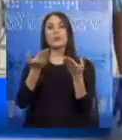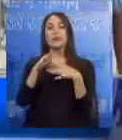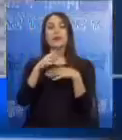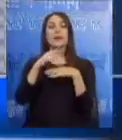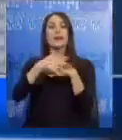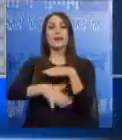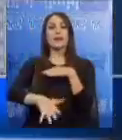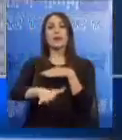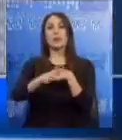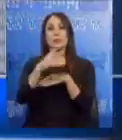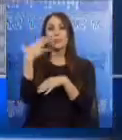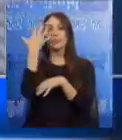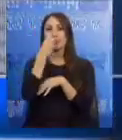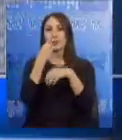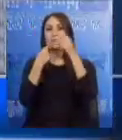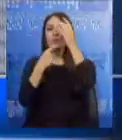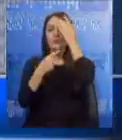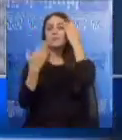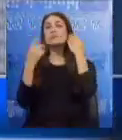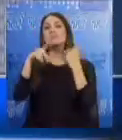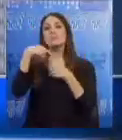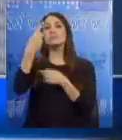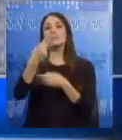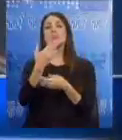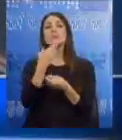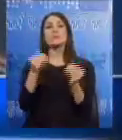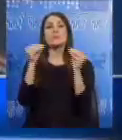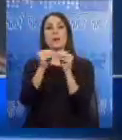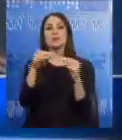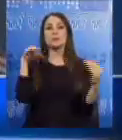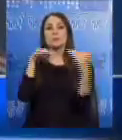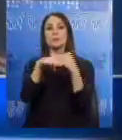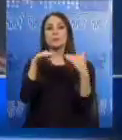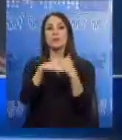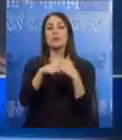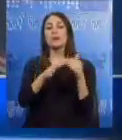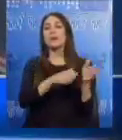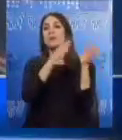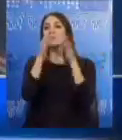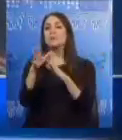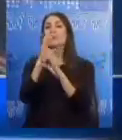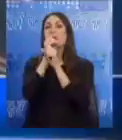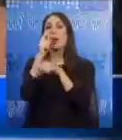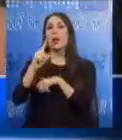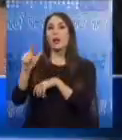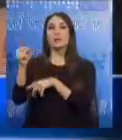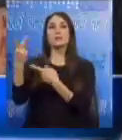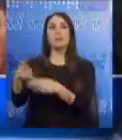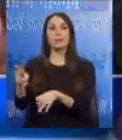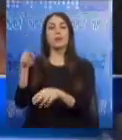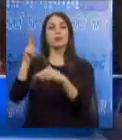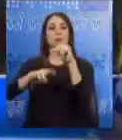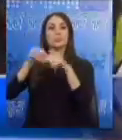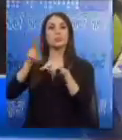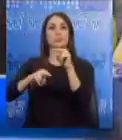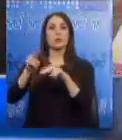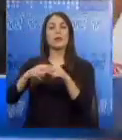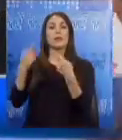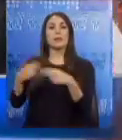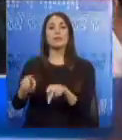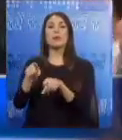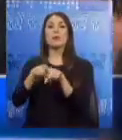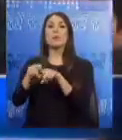el presidente mencionó sobre la próxima concesión de la carretera río 7 naranjal la cual está en etapa de concurso